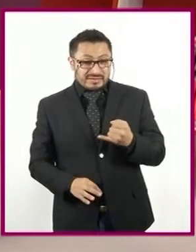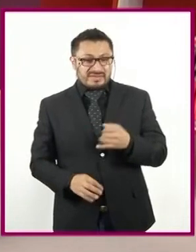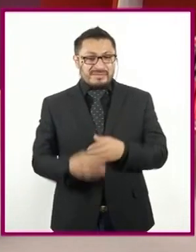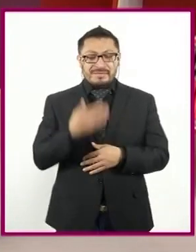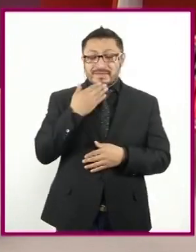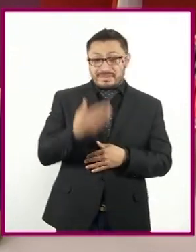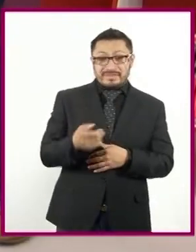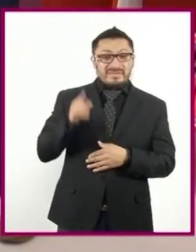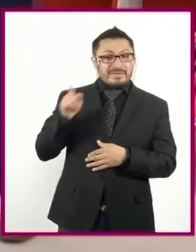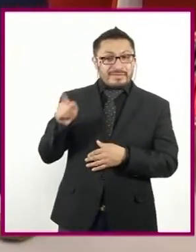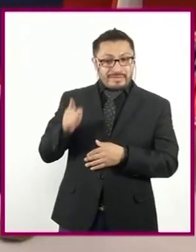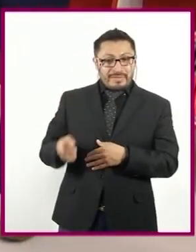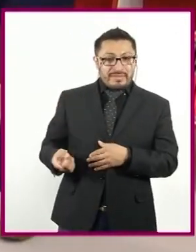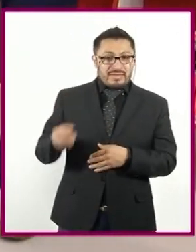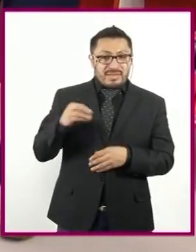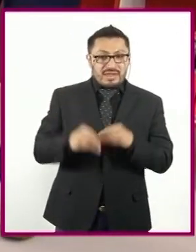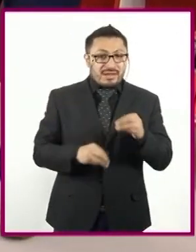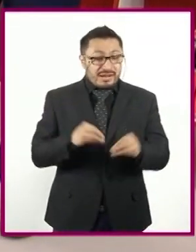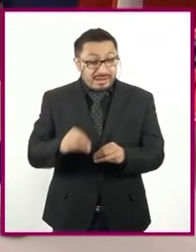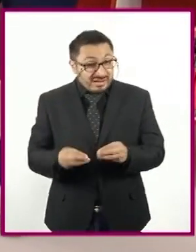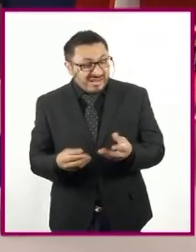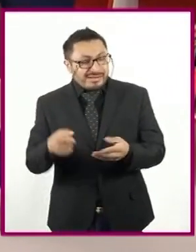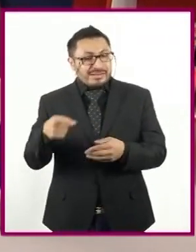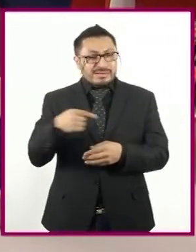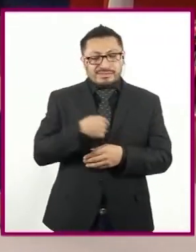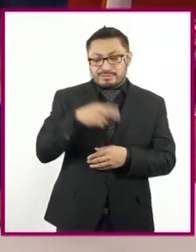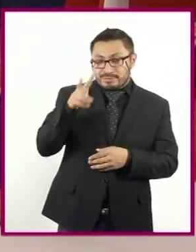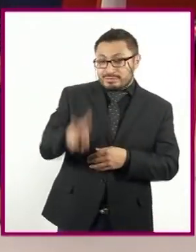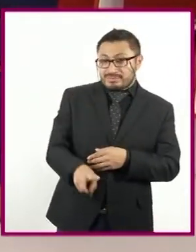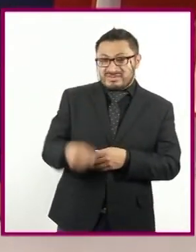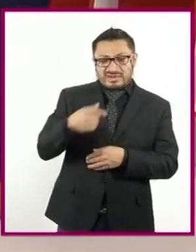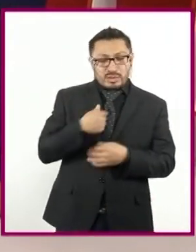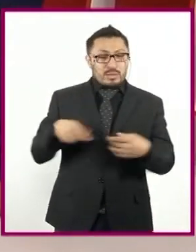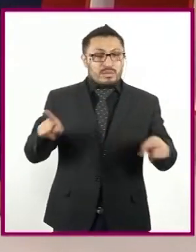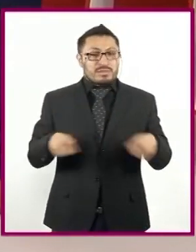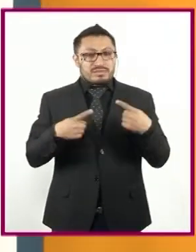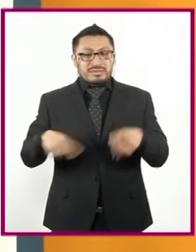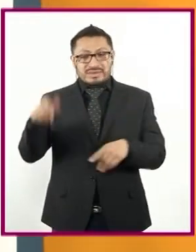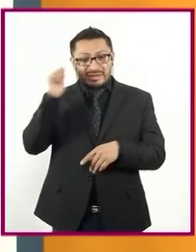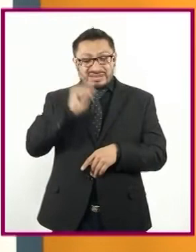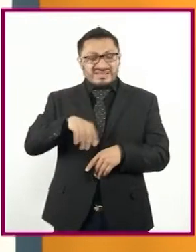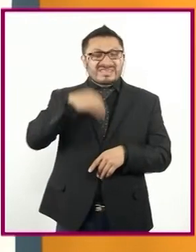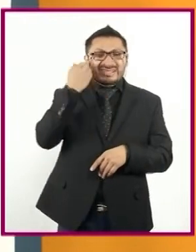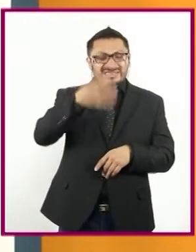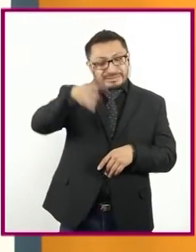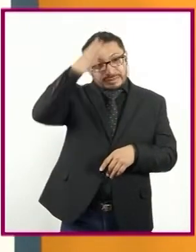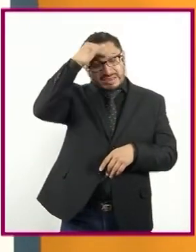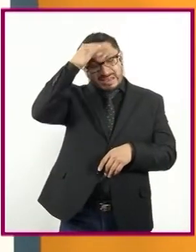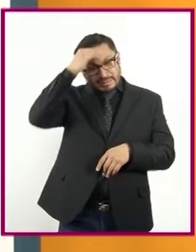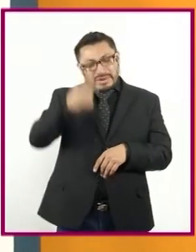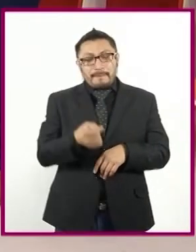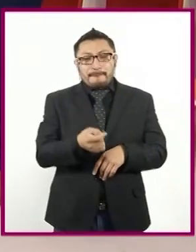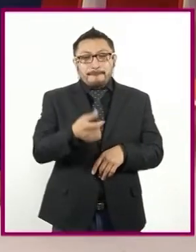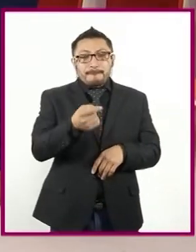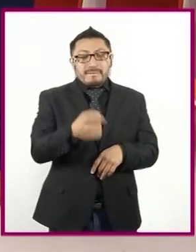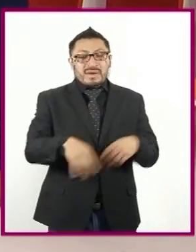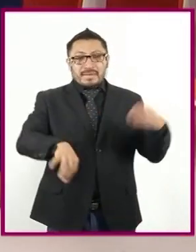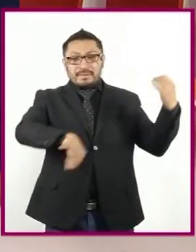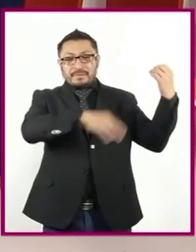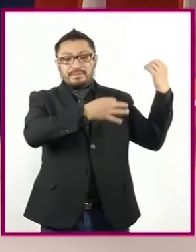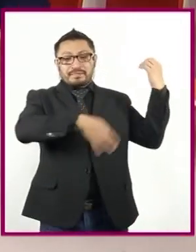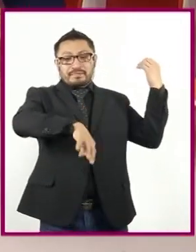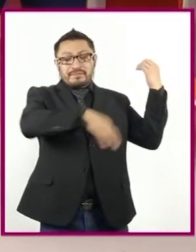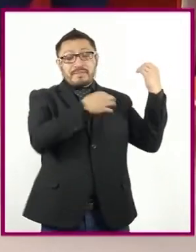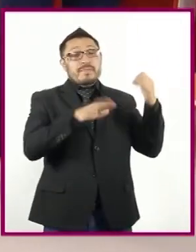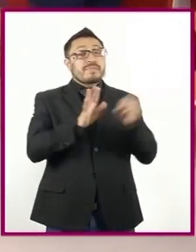que Guerrero acomoda eso, yo la verdad es que como músico siempre quise aprender un poquito de violín. ¿Y qué